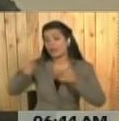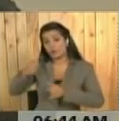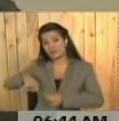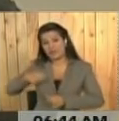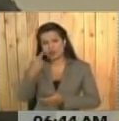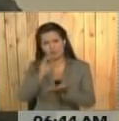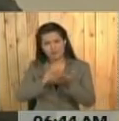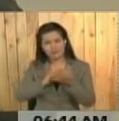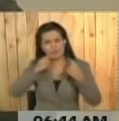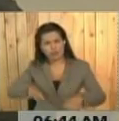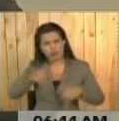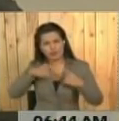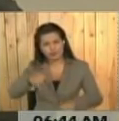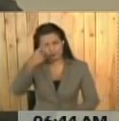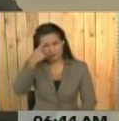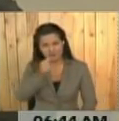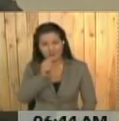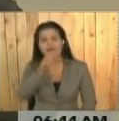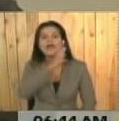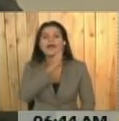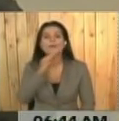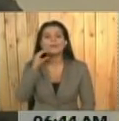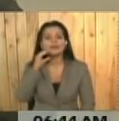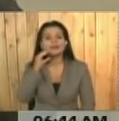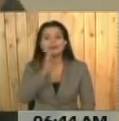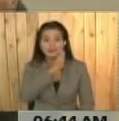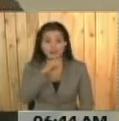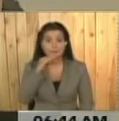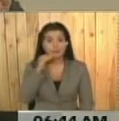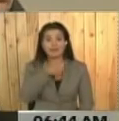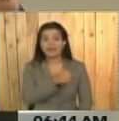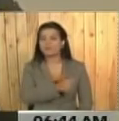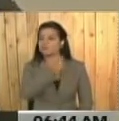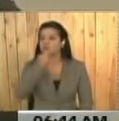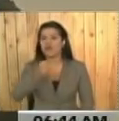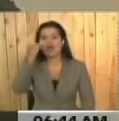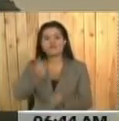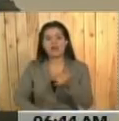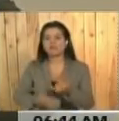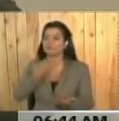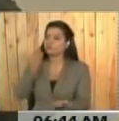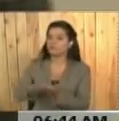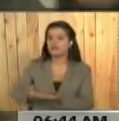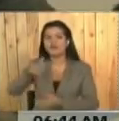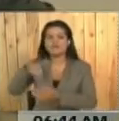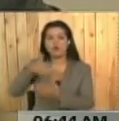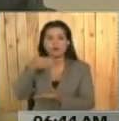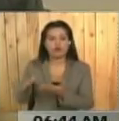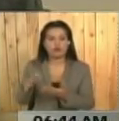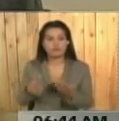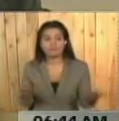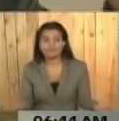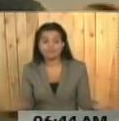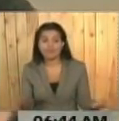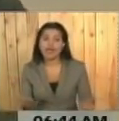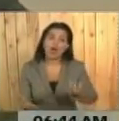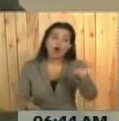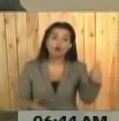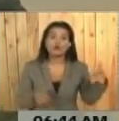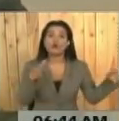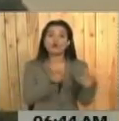veces perdedor capriles quien impuso al final la tesis de revocatorio cuando lo que decía